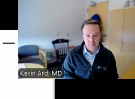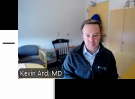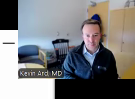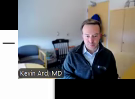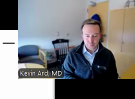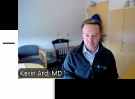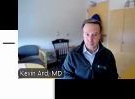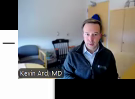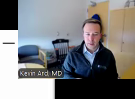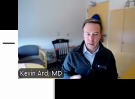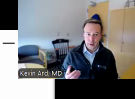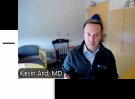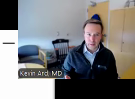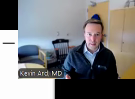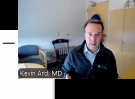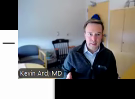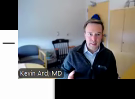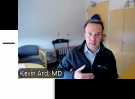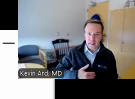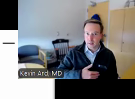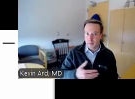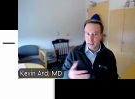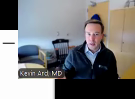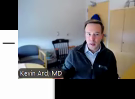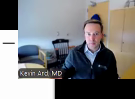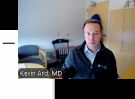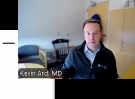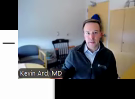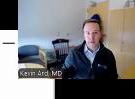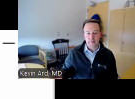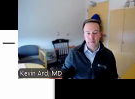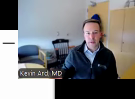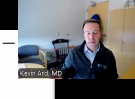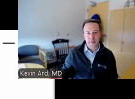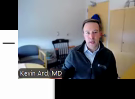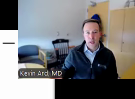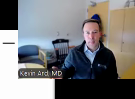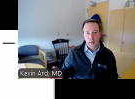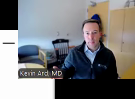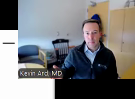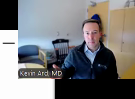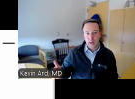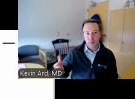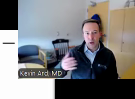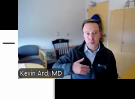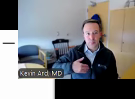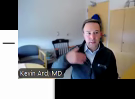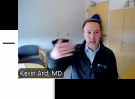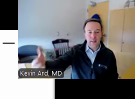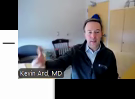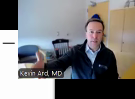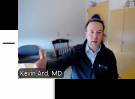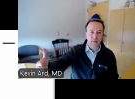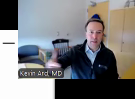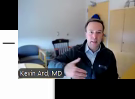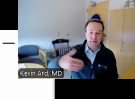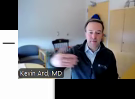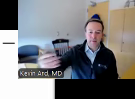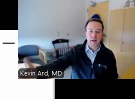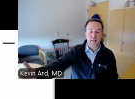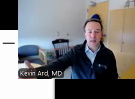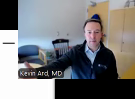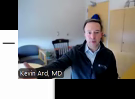hayan tenido VIH o aunque no sean elegibles ya para esto. Hay otros tipos de razones para estos. Algunas